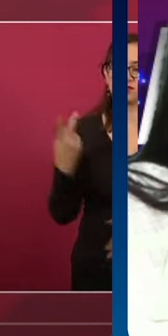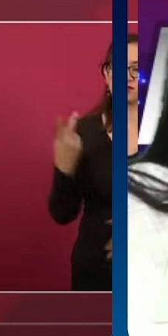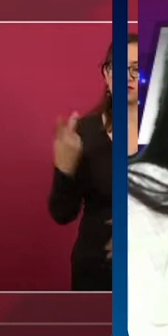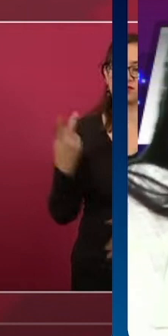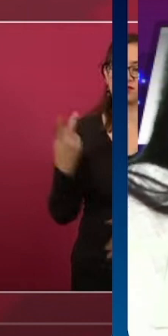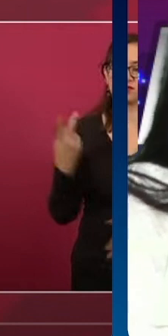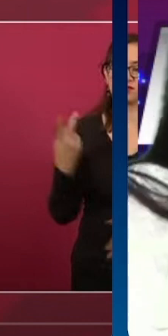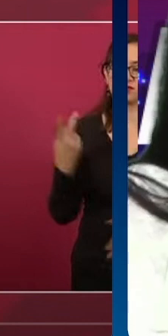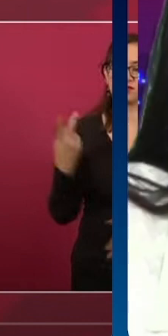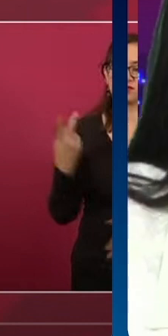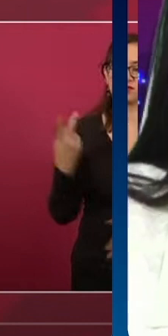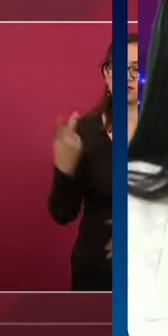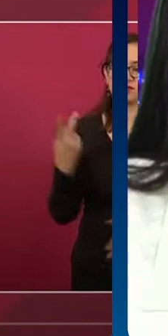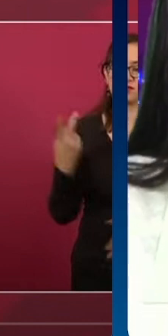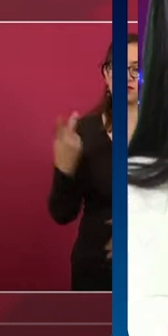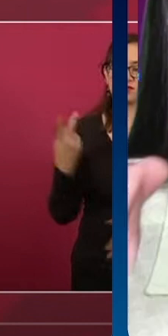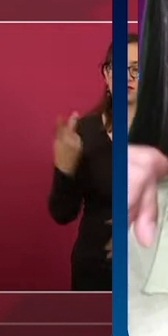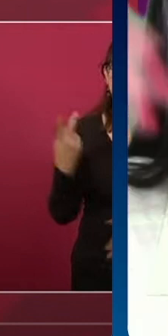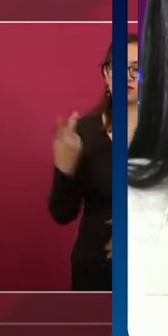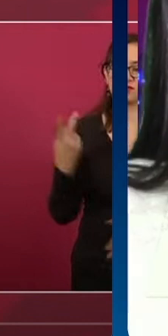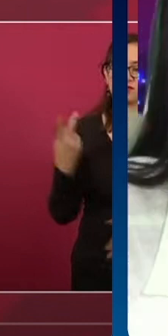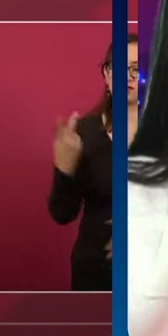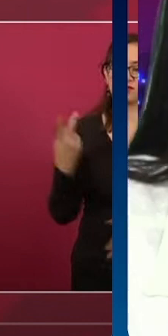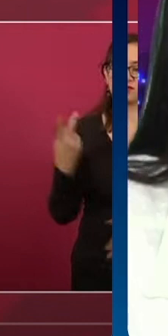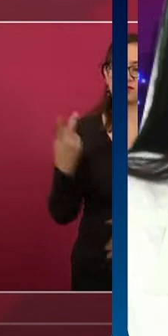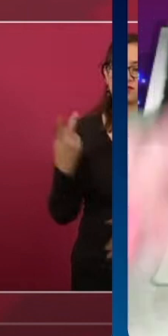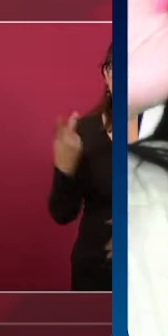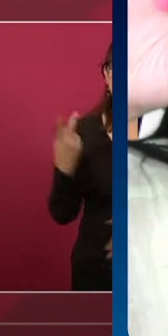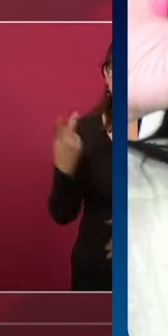a Jorge Ramos y le recuerda quién es su patrón. Yo soy Juncal y nos vemos hasta la próxima. Adiós.